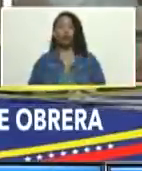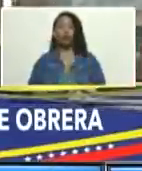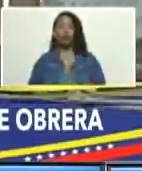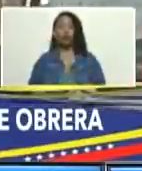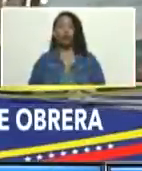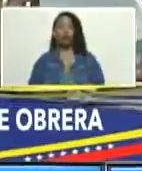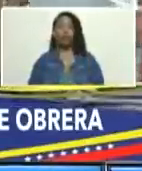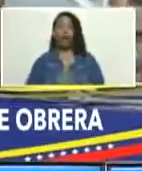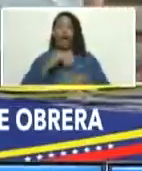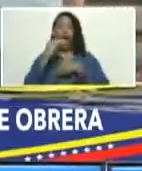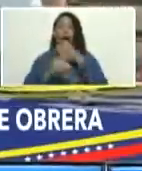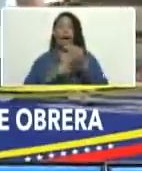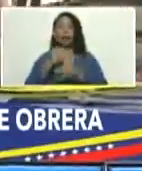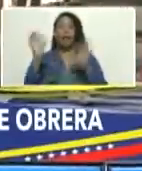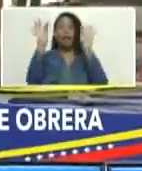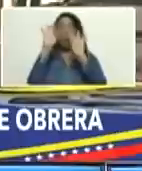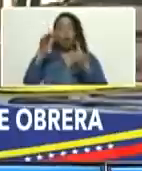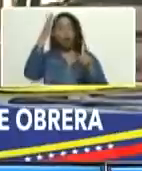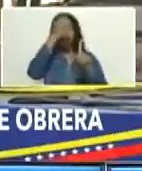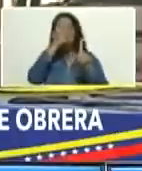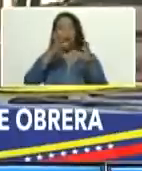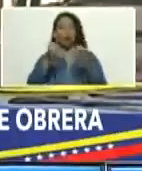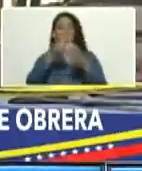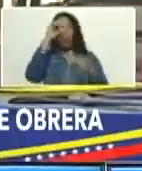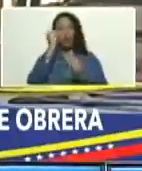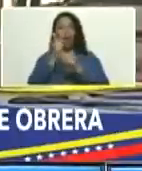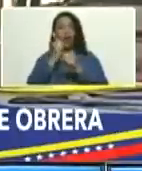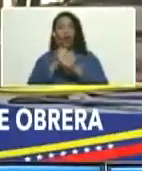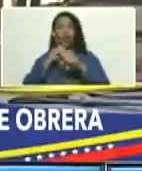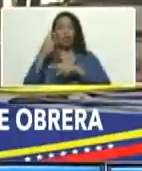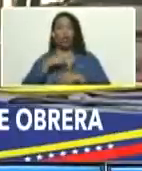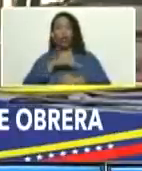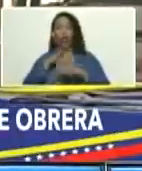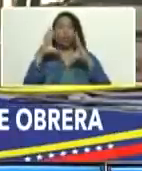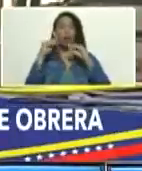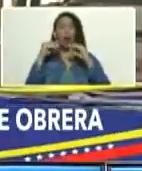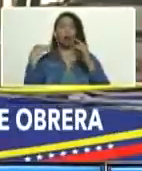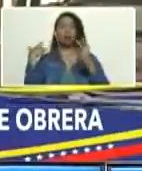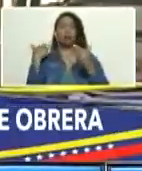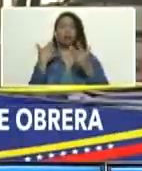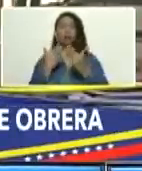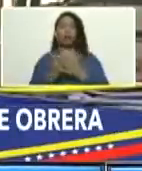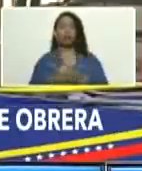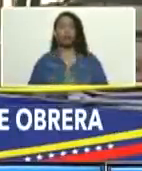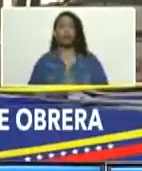Crear una instancia de formación de la clase obrera. De eso hemos hablado muchos años.